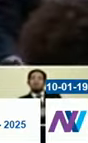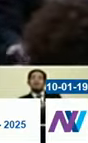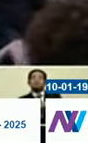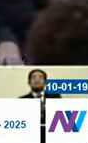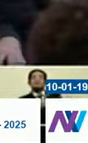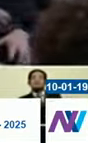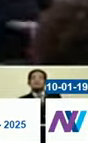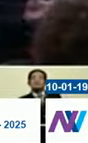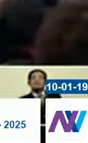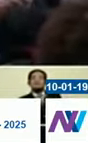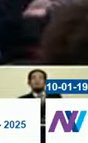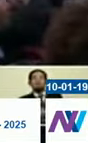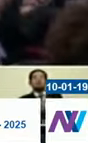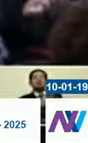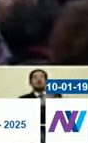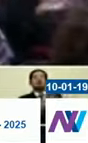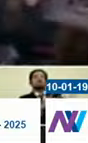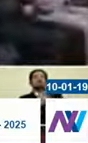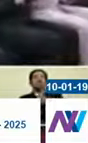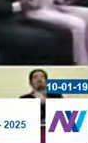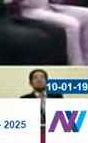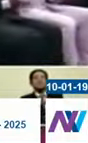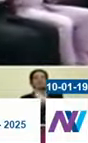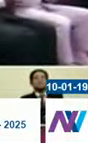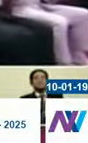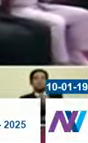67.84% de los votos favorables.